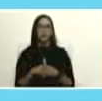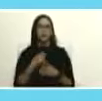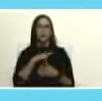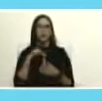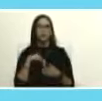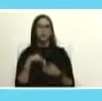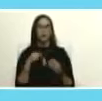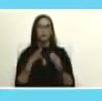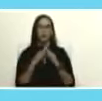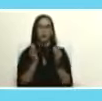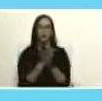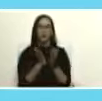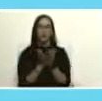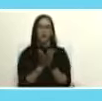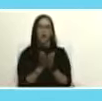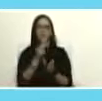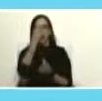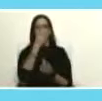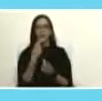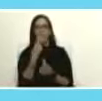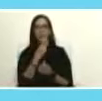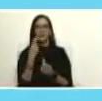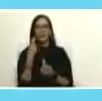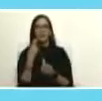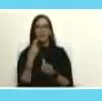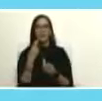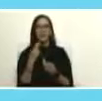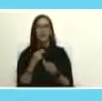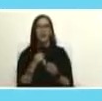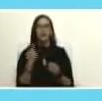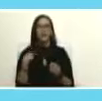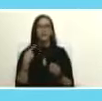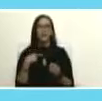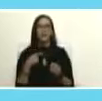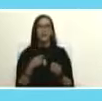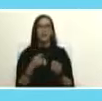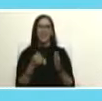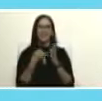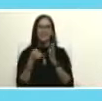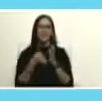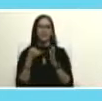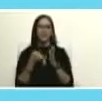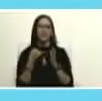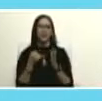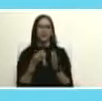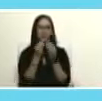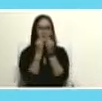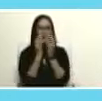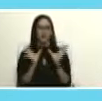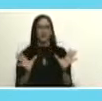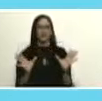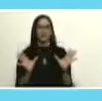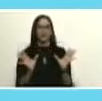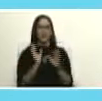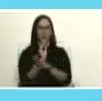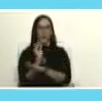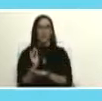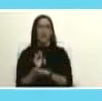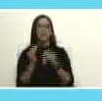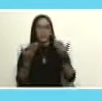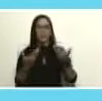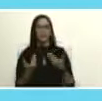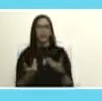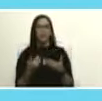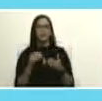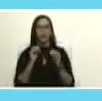nosotros, todos los estudiantes, le vamos a prometer que vamos a tener esta institución como nueva, así como nos la entregaron,